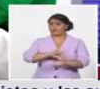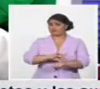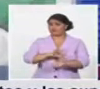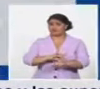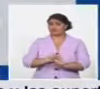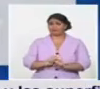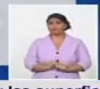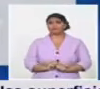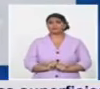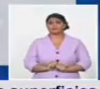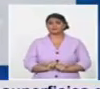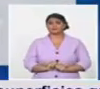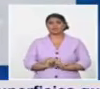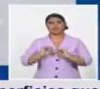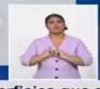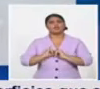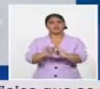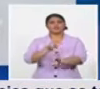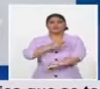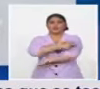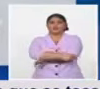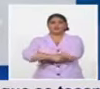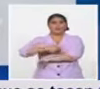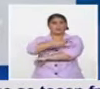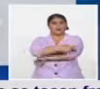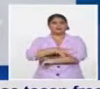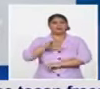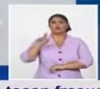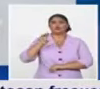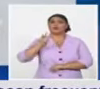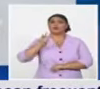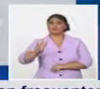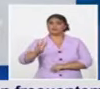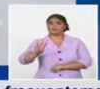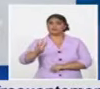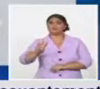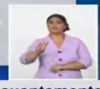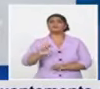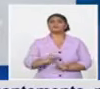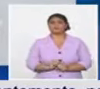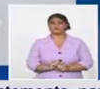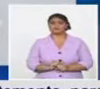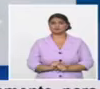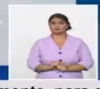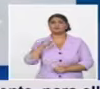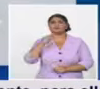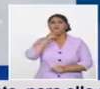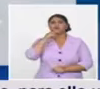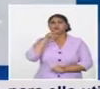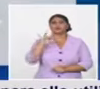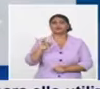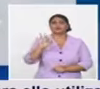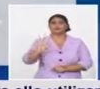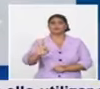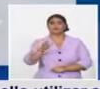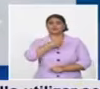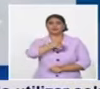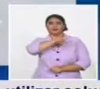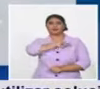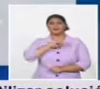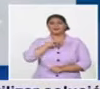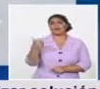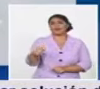países, de los 93, de Rusia 78, de España 10, de México